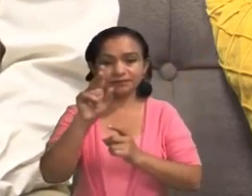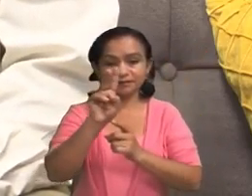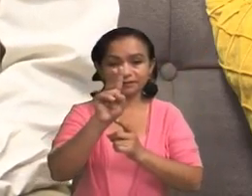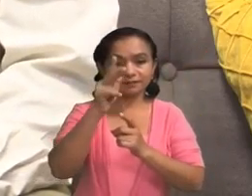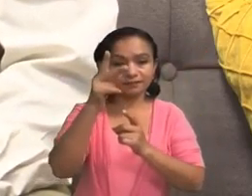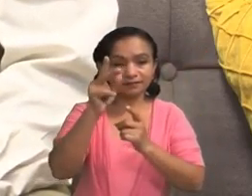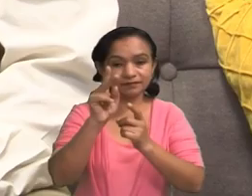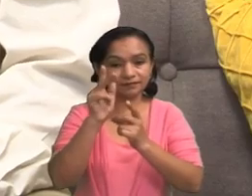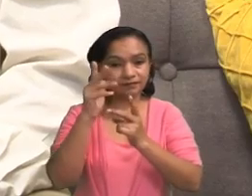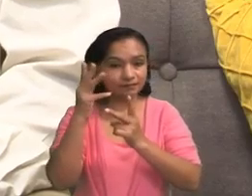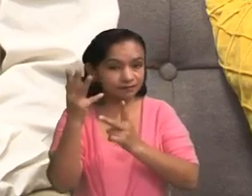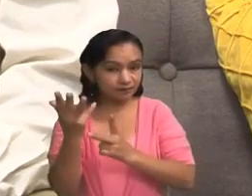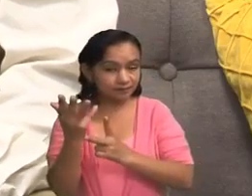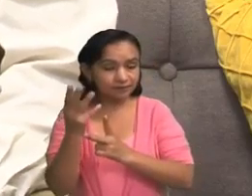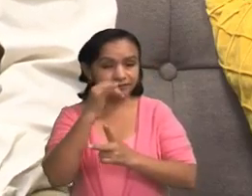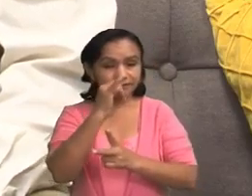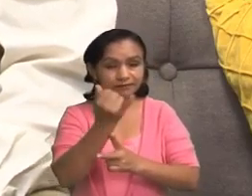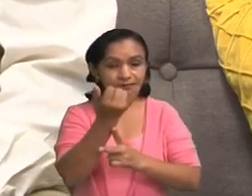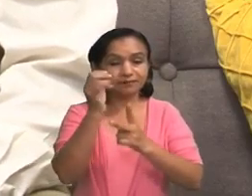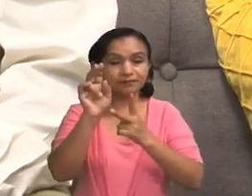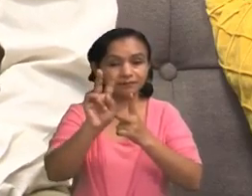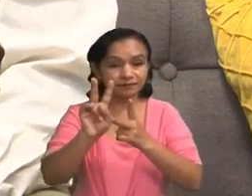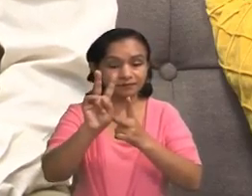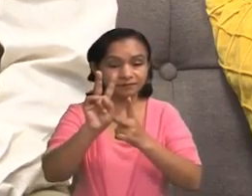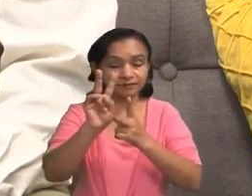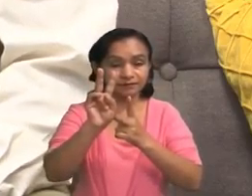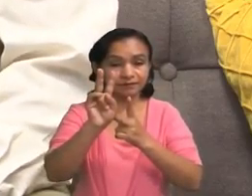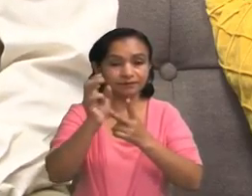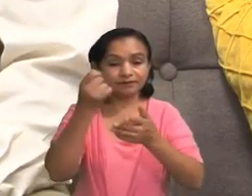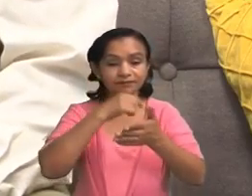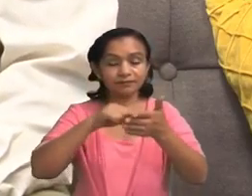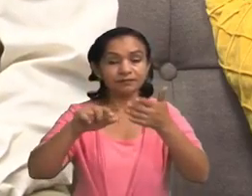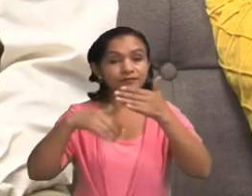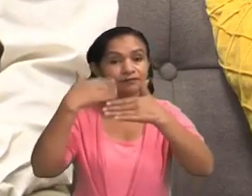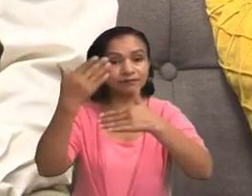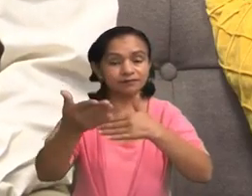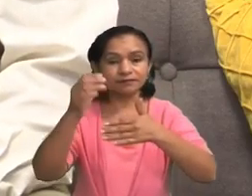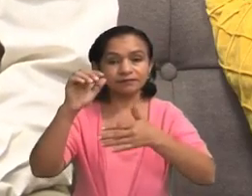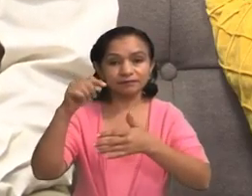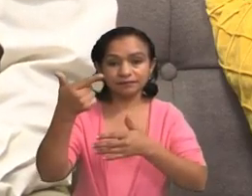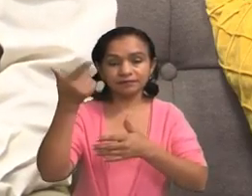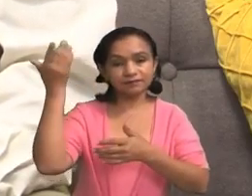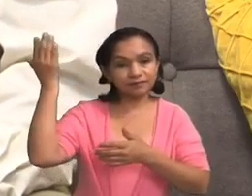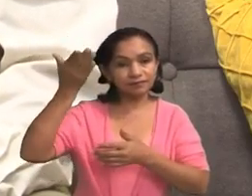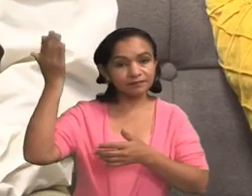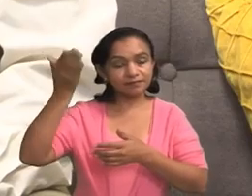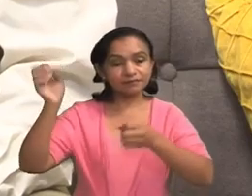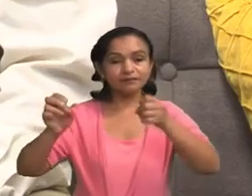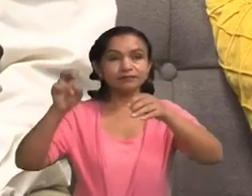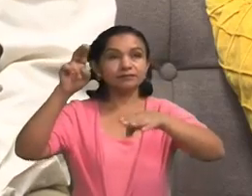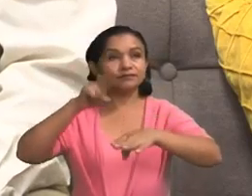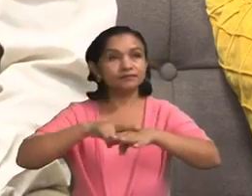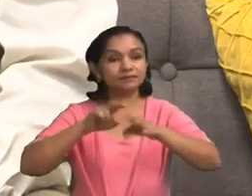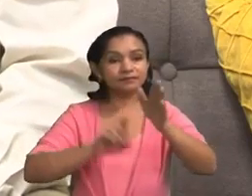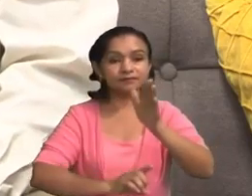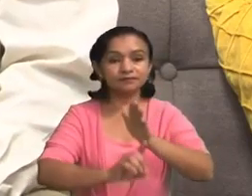de noviembre, jueves y viernes de la próxima semana, su 7º Congreso Nacional de Desarrollo